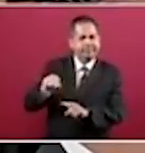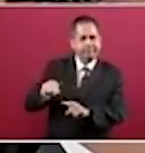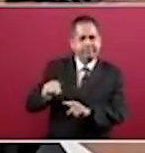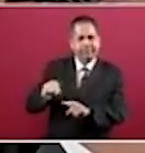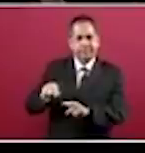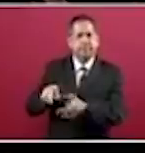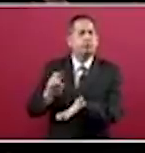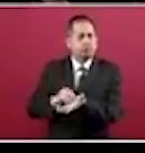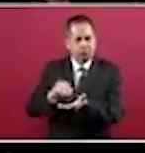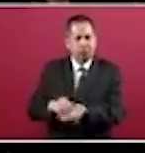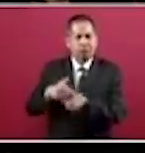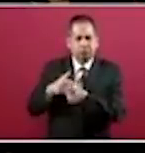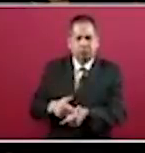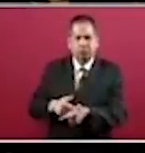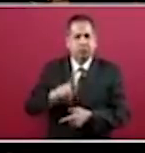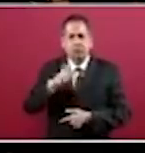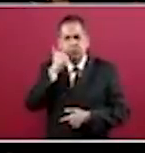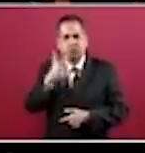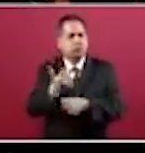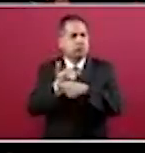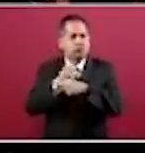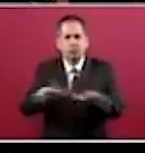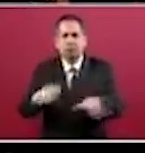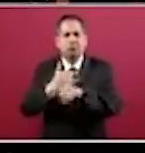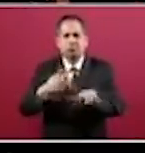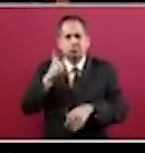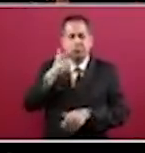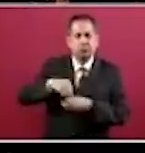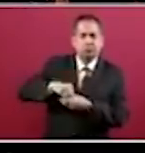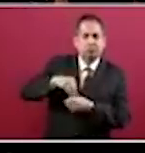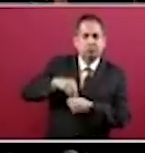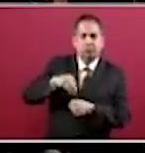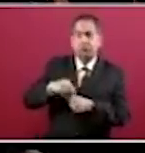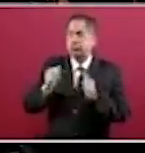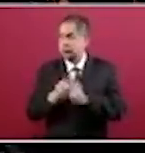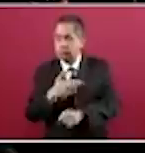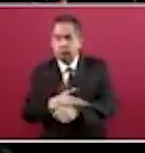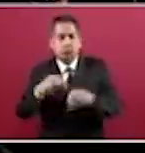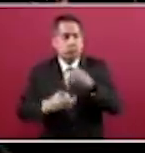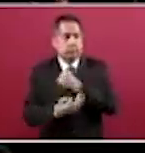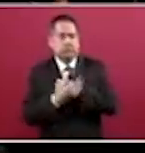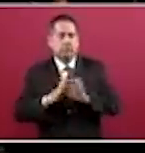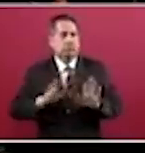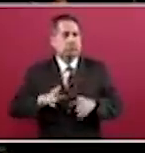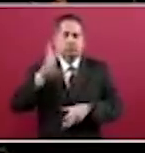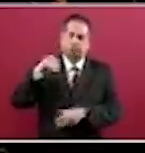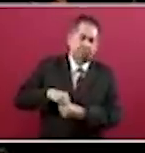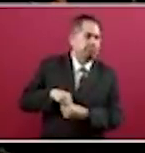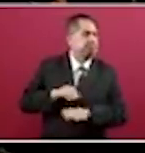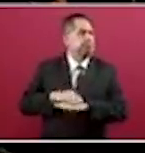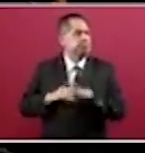República continúe sin querer dar ninguna información, incluso buscando amparos para no dar ningún dato, ni